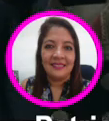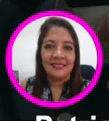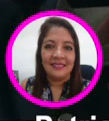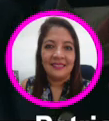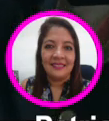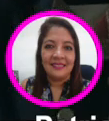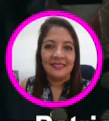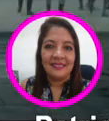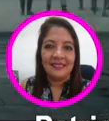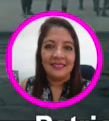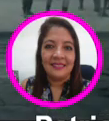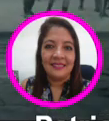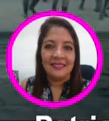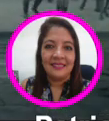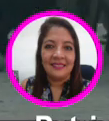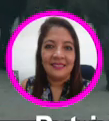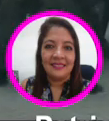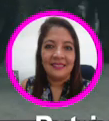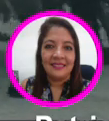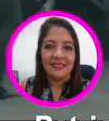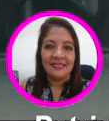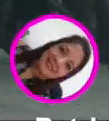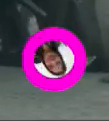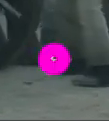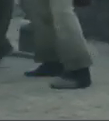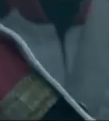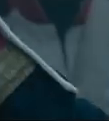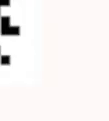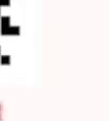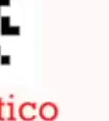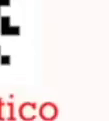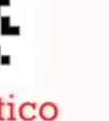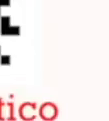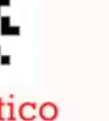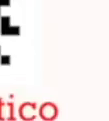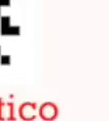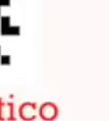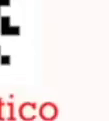personaje de la historia de la humanidad. Se espera el debut en las salas de cine a finales de año.